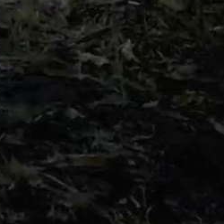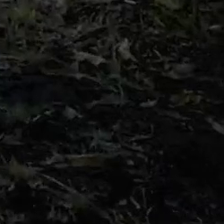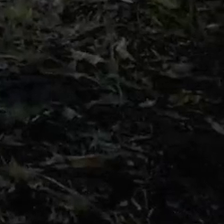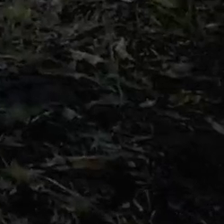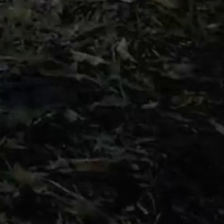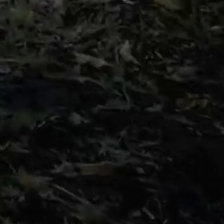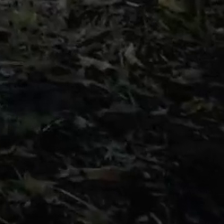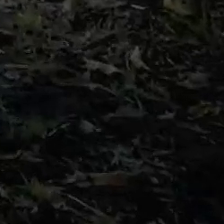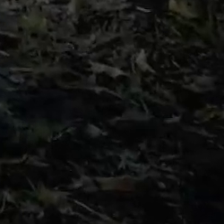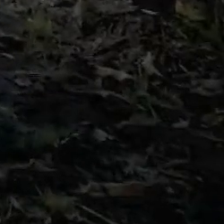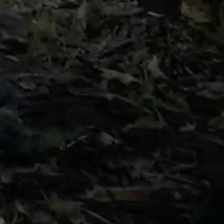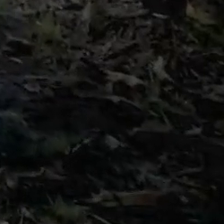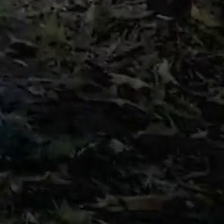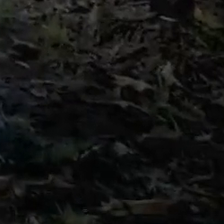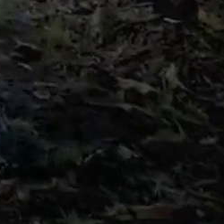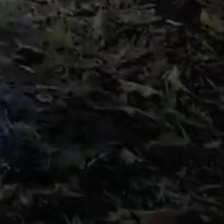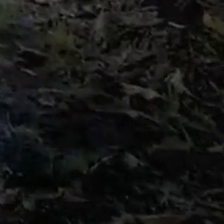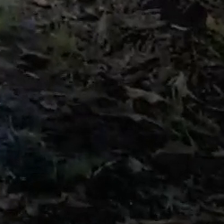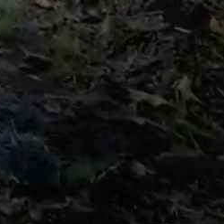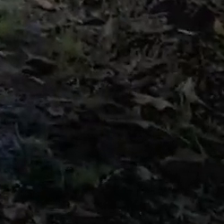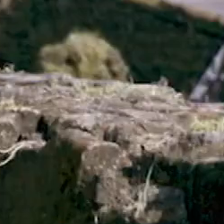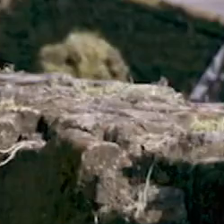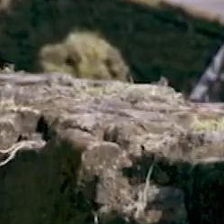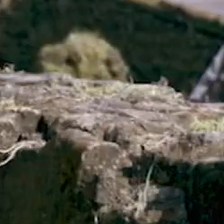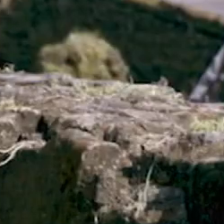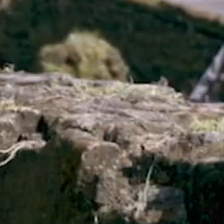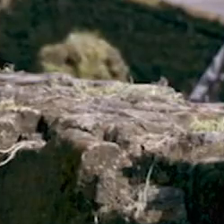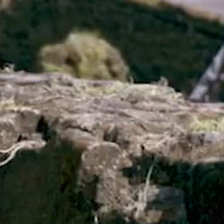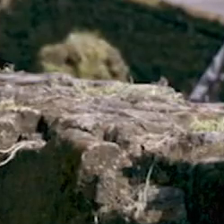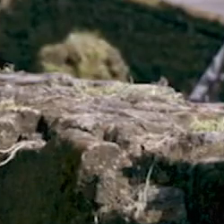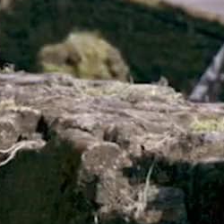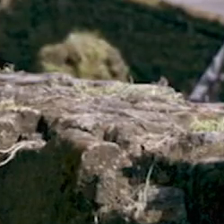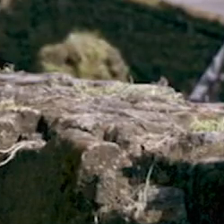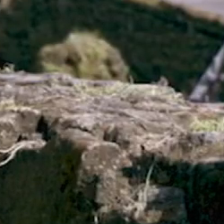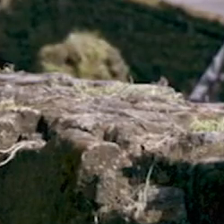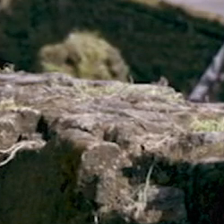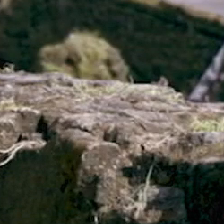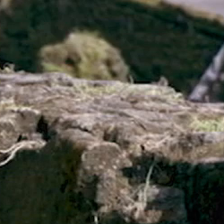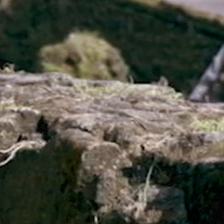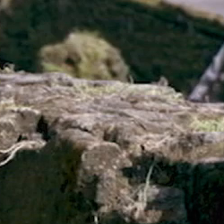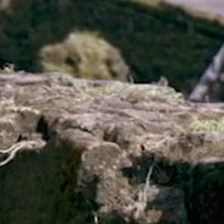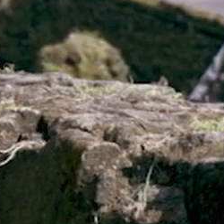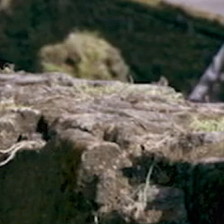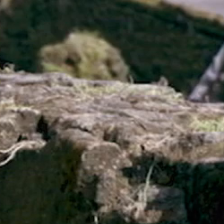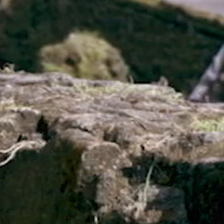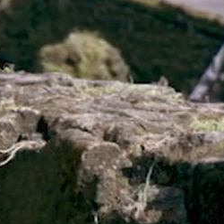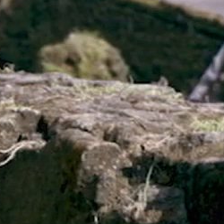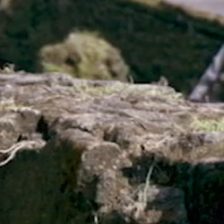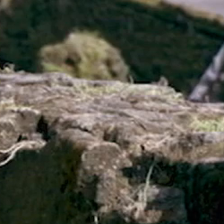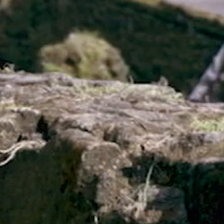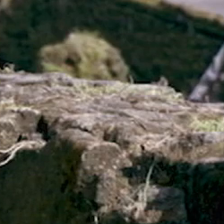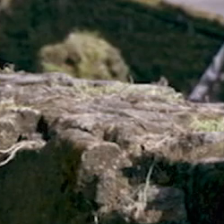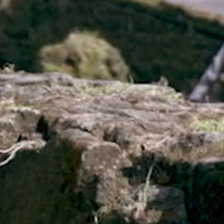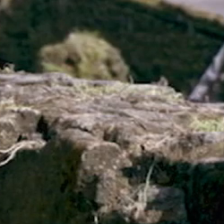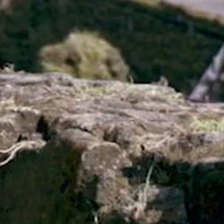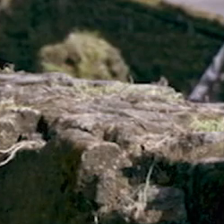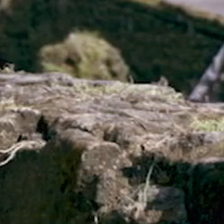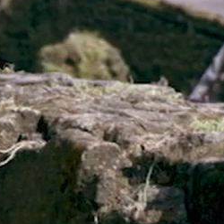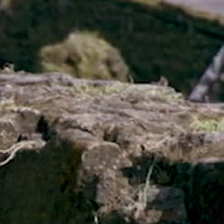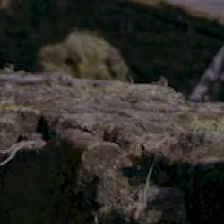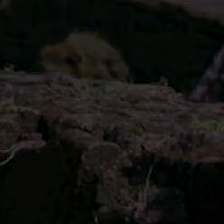Tengo 20 años y soy artesano. Los artesanos son protagonistas de conocimientos heredados de